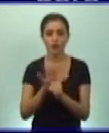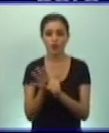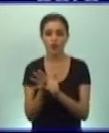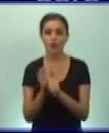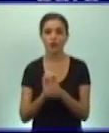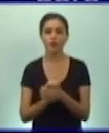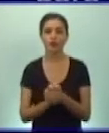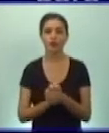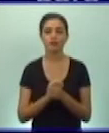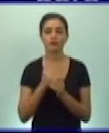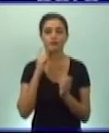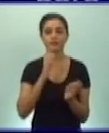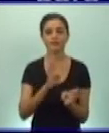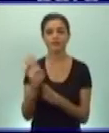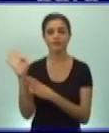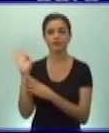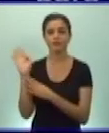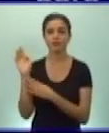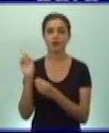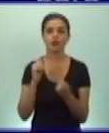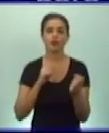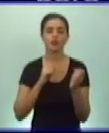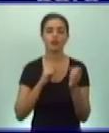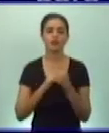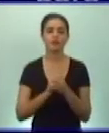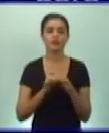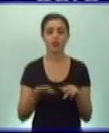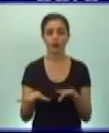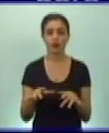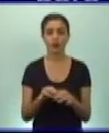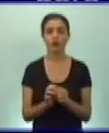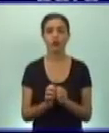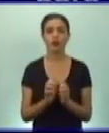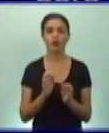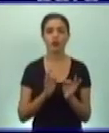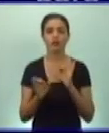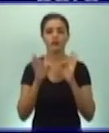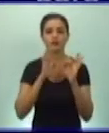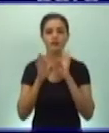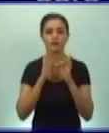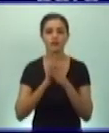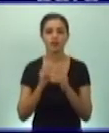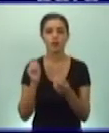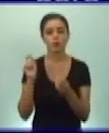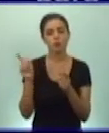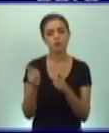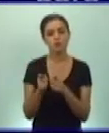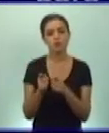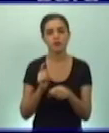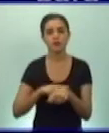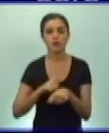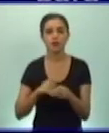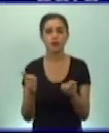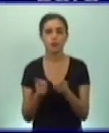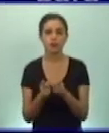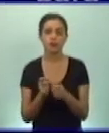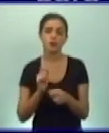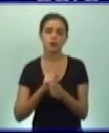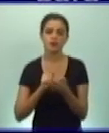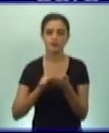a dejarles mi correo institucional para cualquier duda, cualquier inquietud y vamos a darle entonces unos minutos para que anoten este estudio independiente.